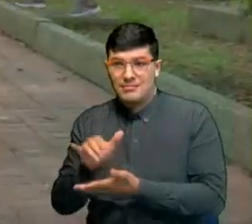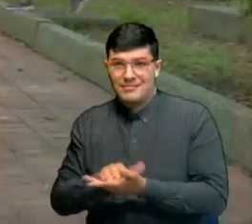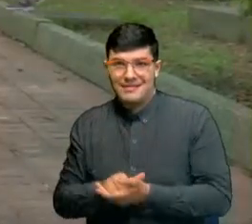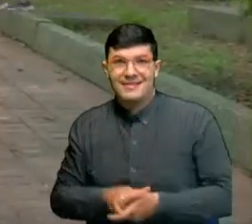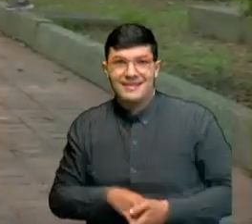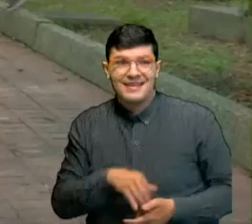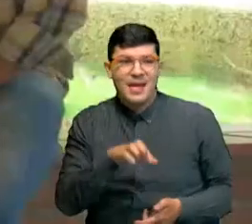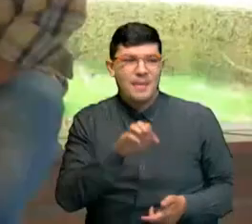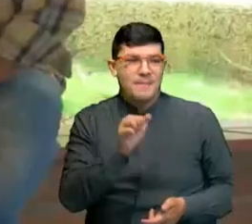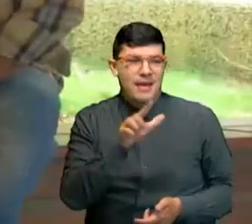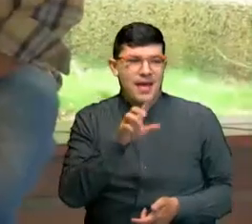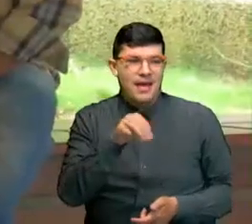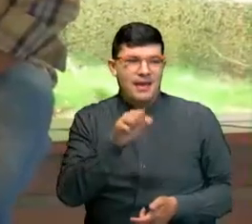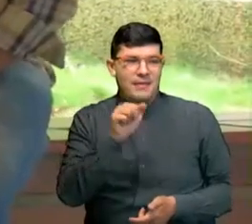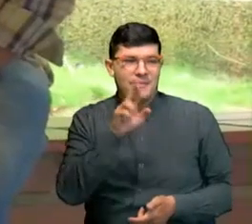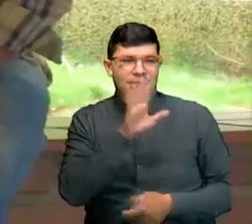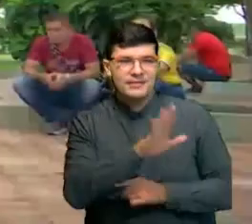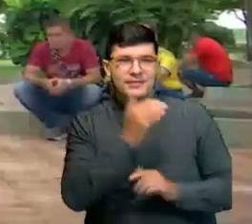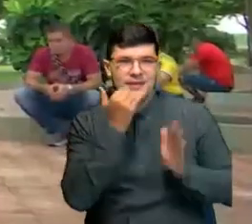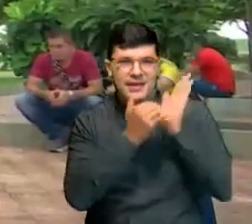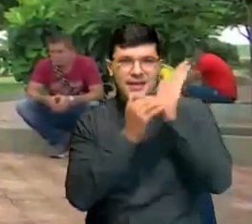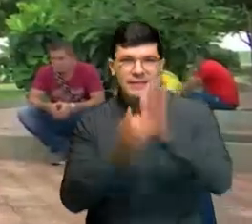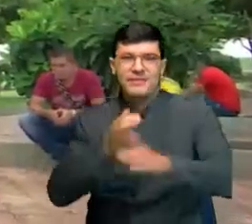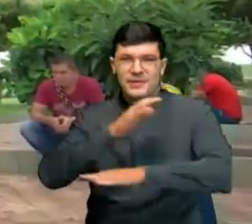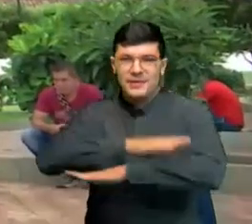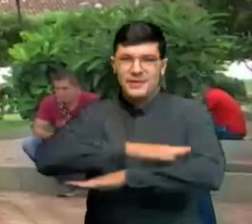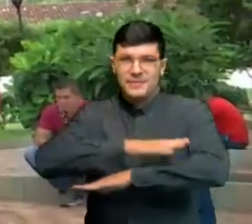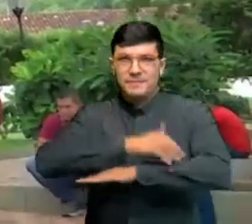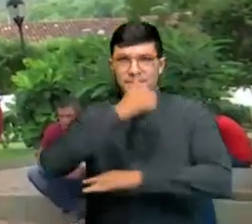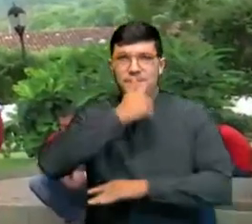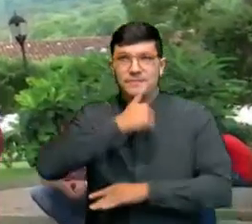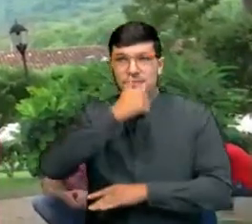habitantes se han convertido en ejemplo de convivencia y tolerancia y